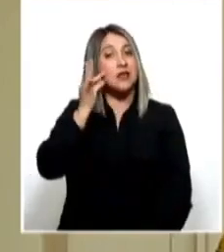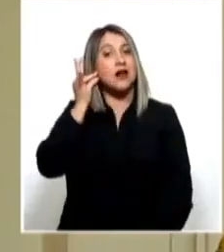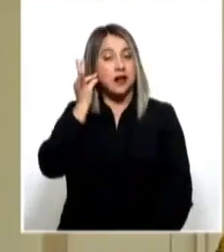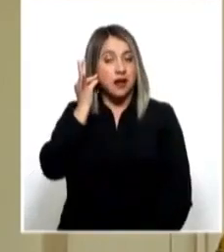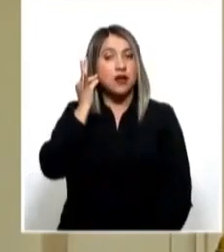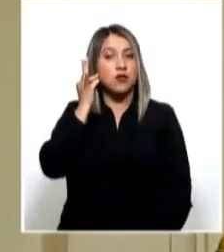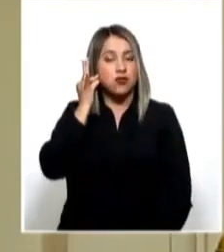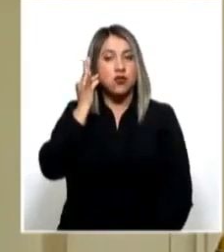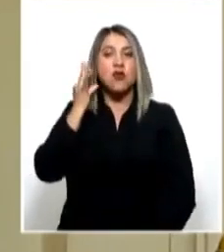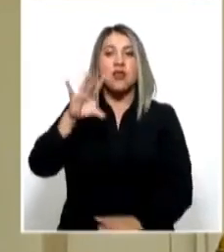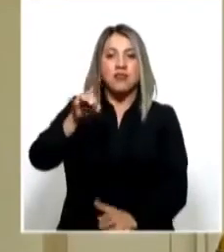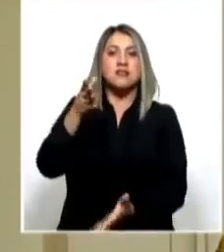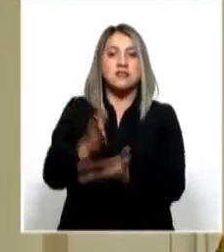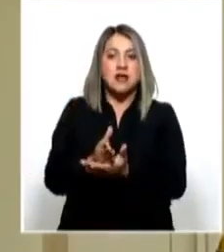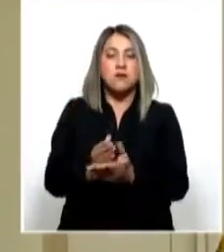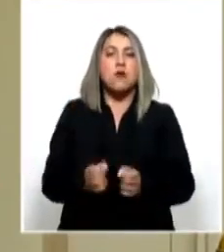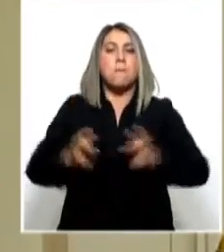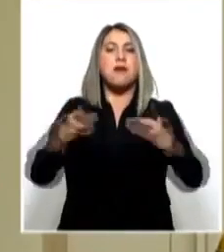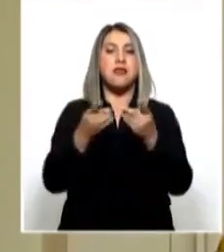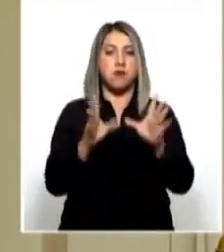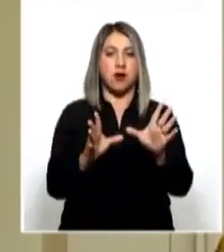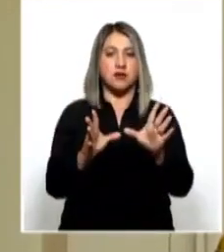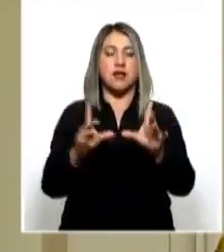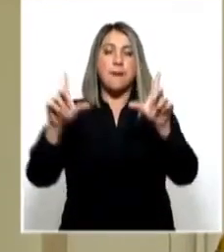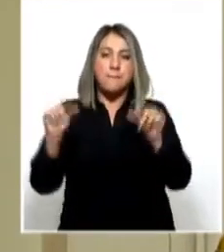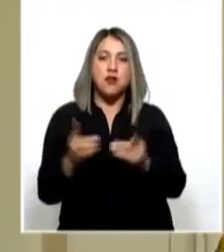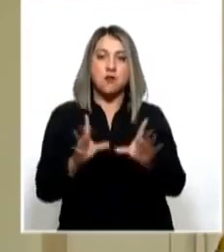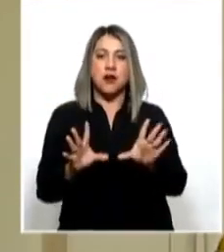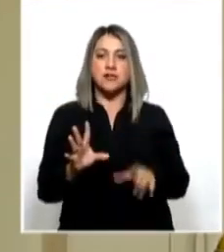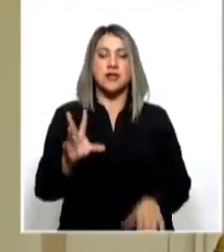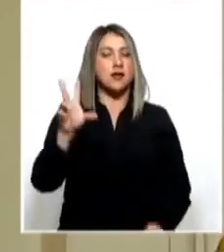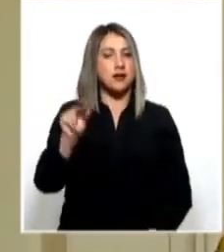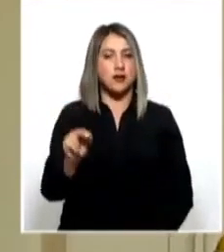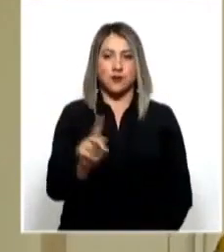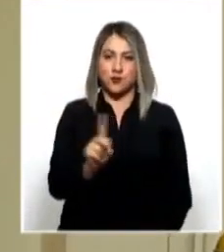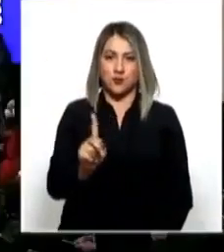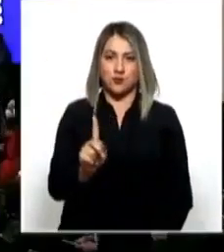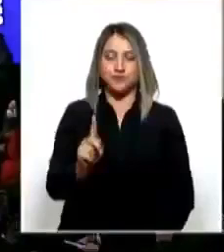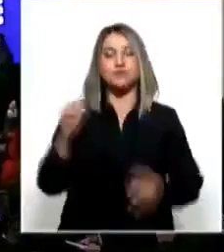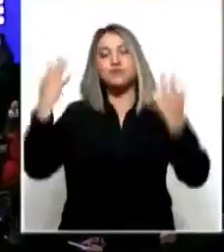los chilenos y chilenas optamos por más democracia y no por menos. Y ese,